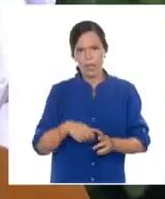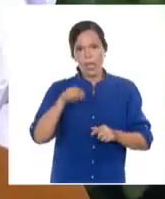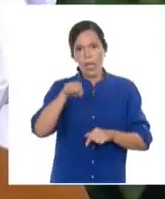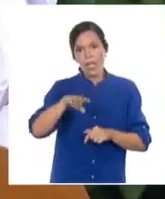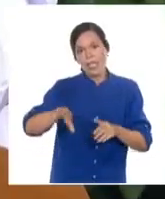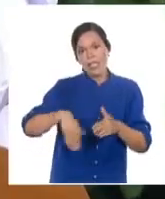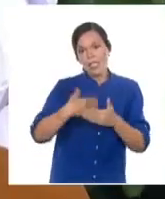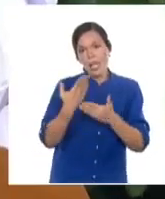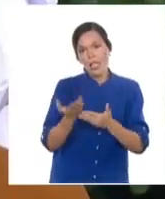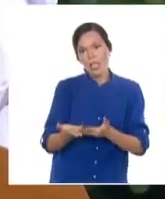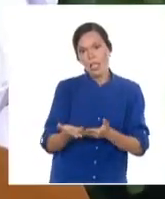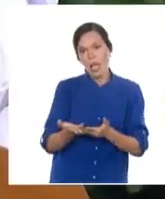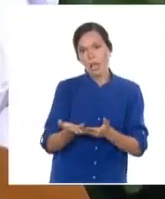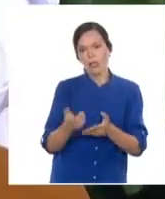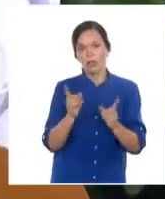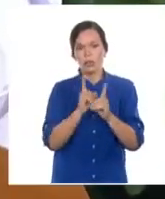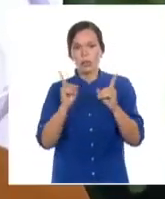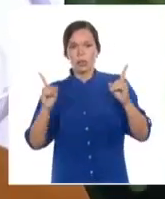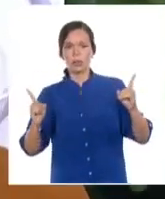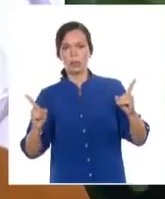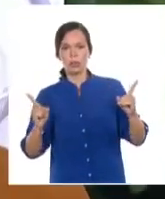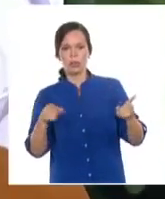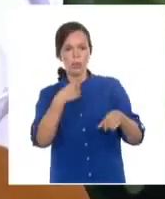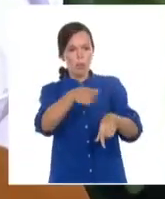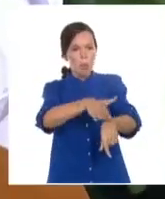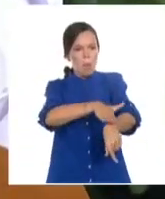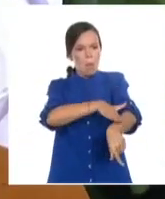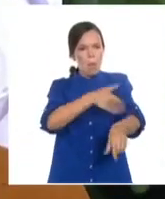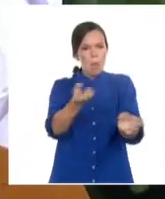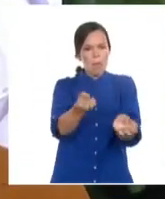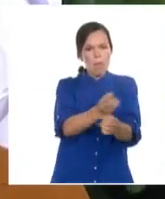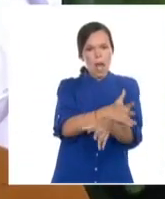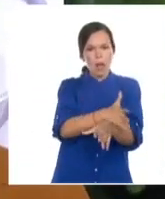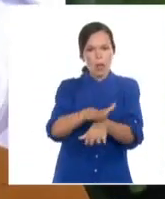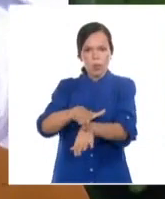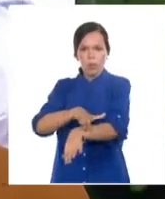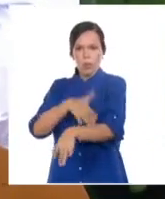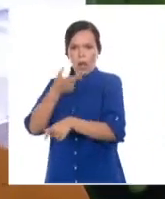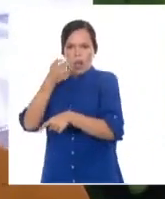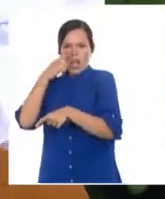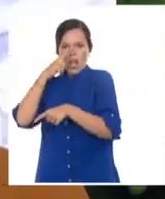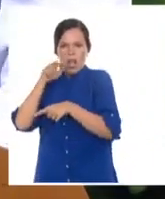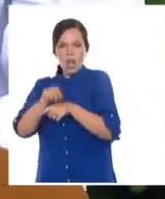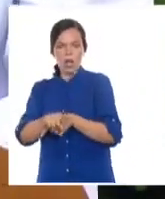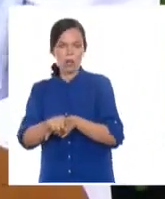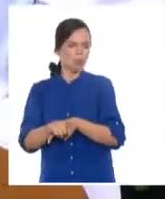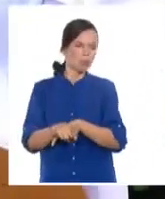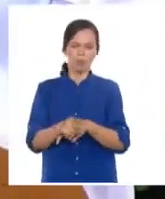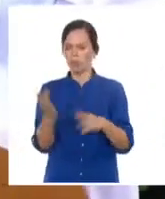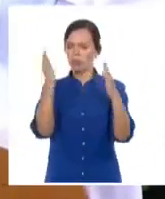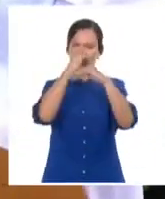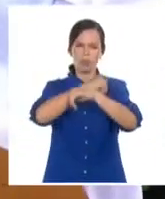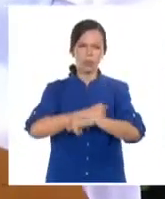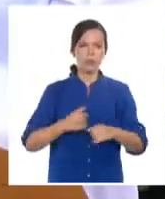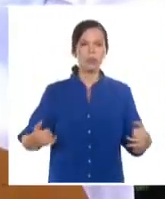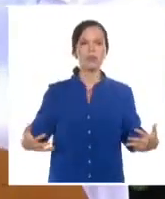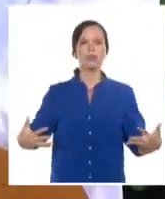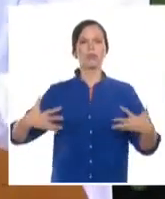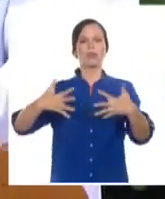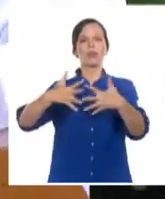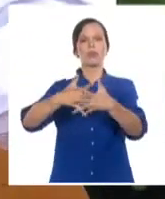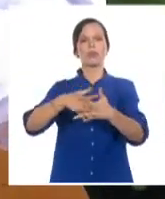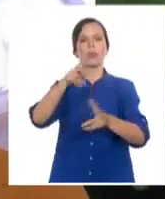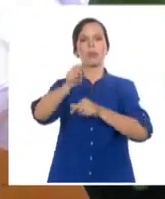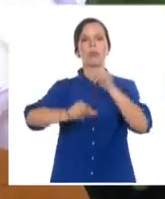negros solo habían hombres hombres libres agrupados todos en una condición ciudadanos así se